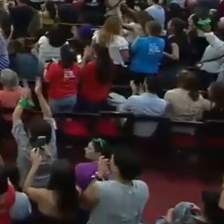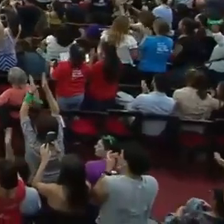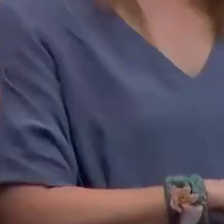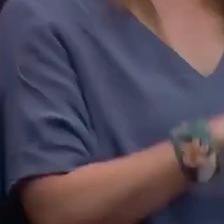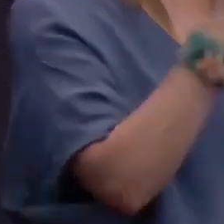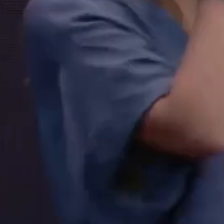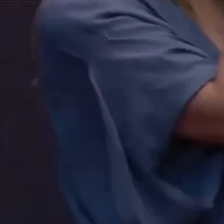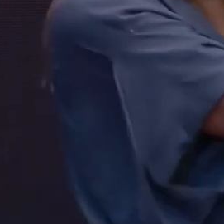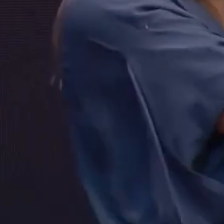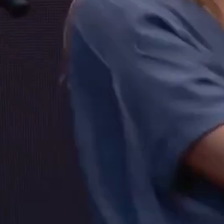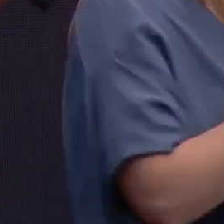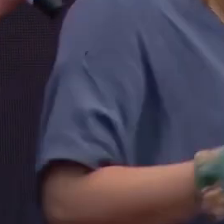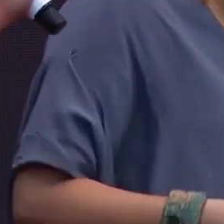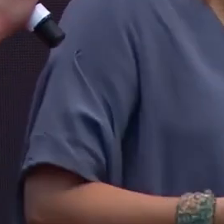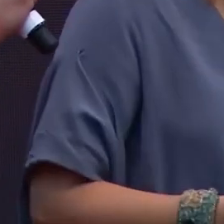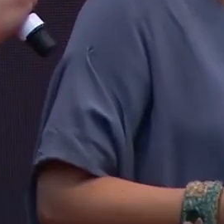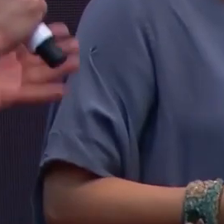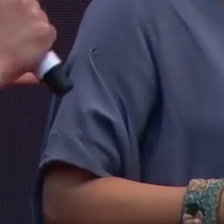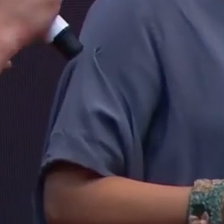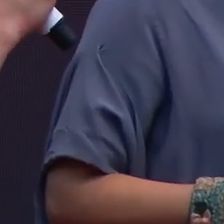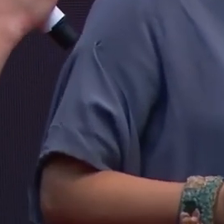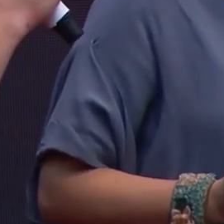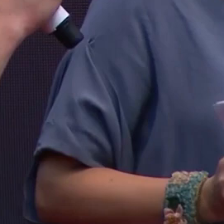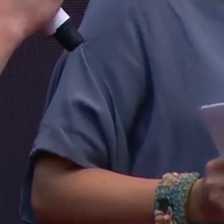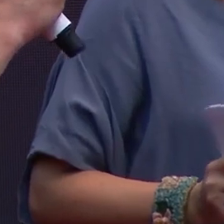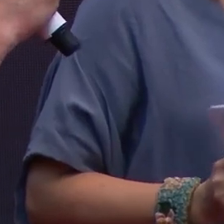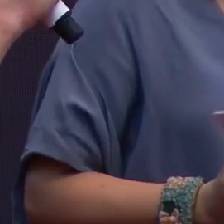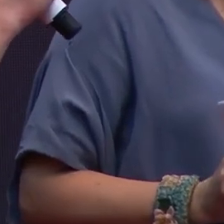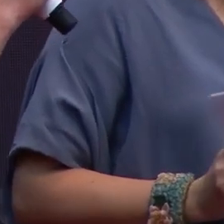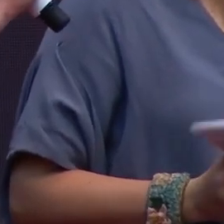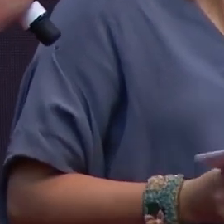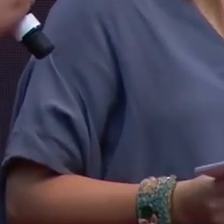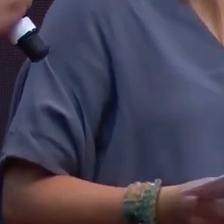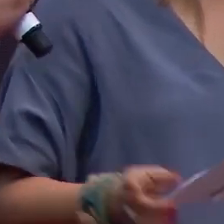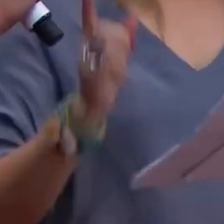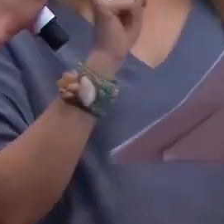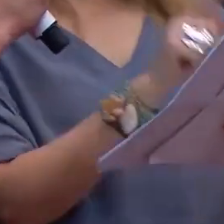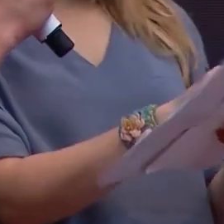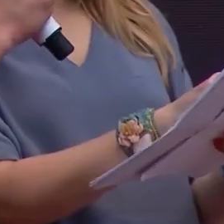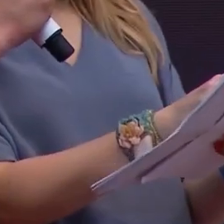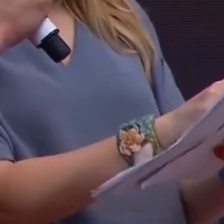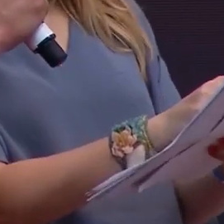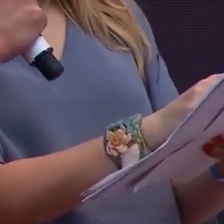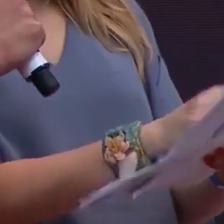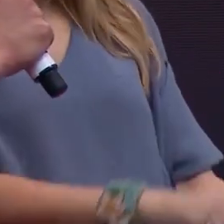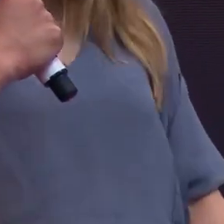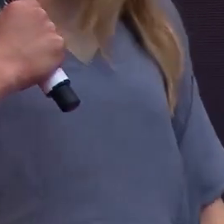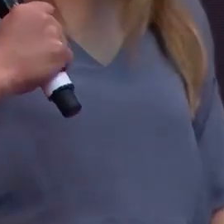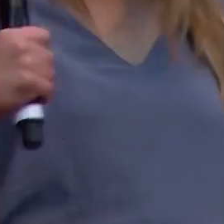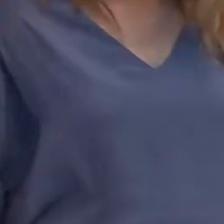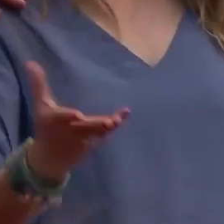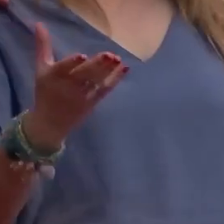Del mandato de la masculinidad, gracias por interpelarnos, gracias por ponernos contra la pared, lo digo como hombre.